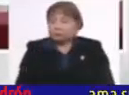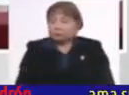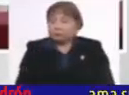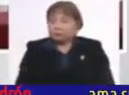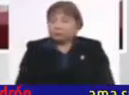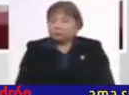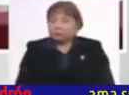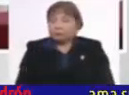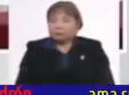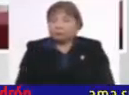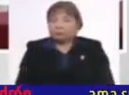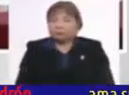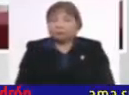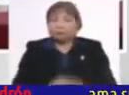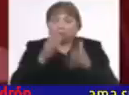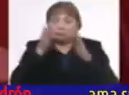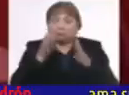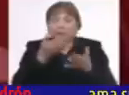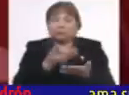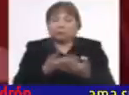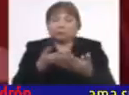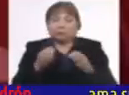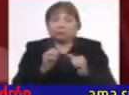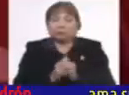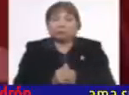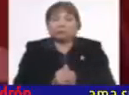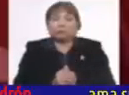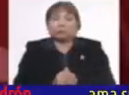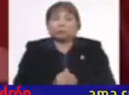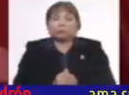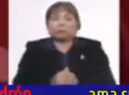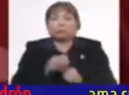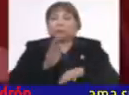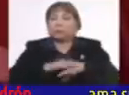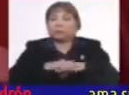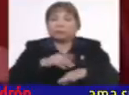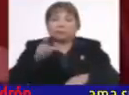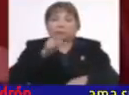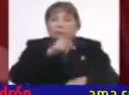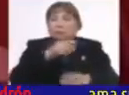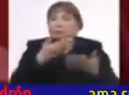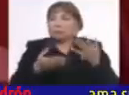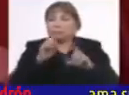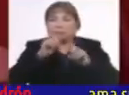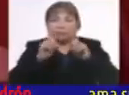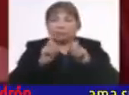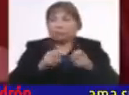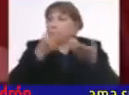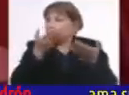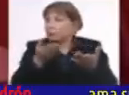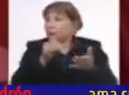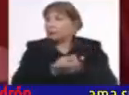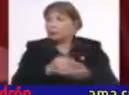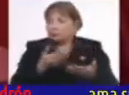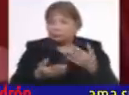entonces dejo eso a consideración de ustedes y si hubiera alguna pregunta